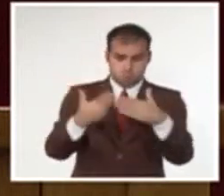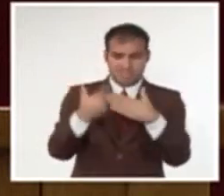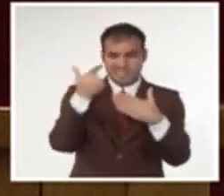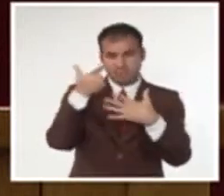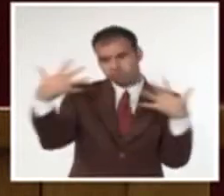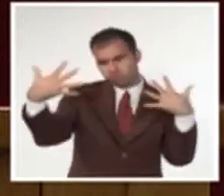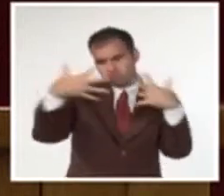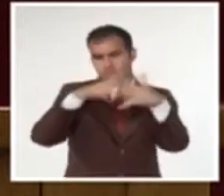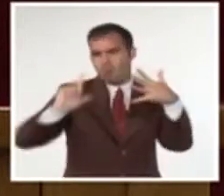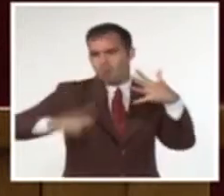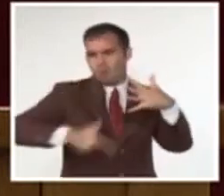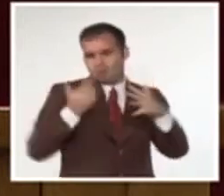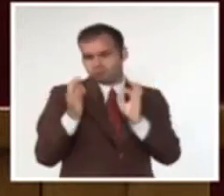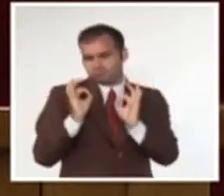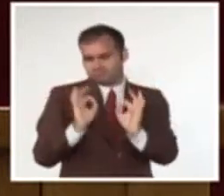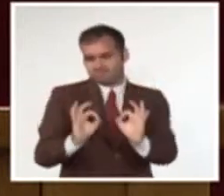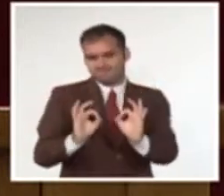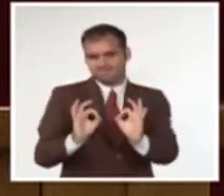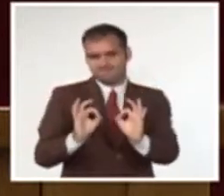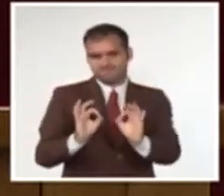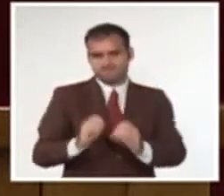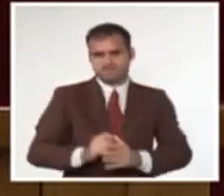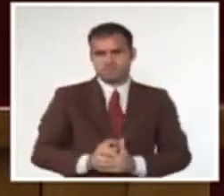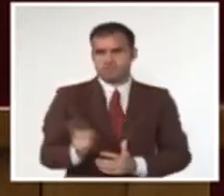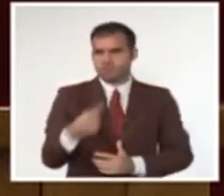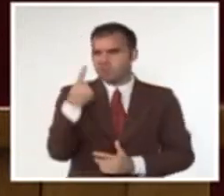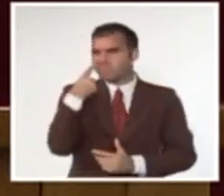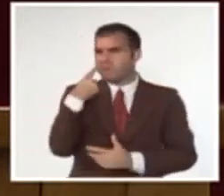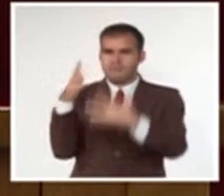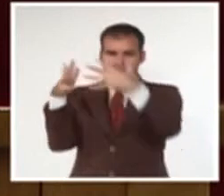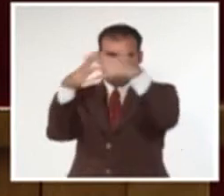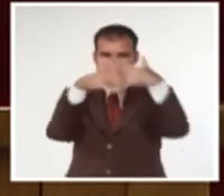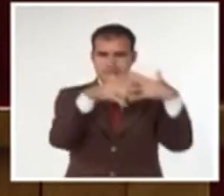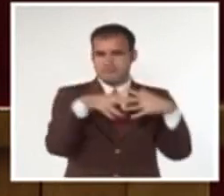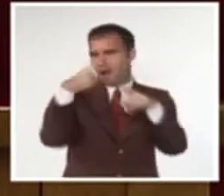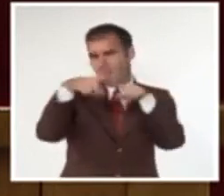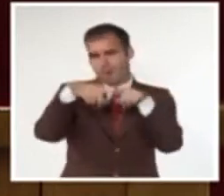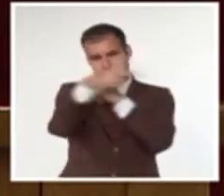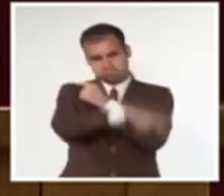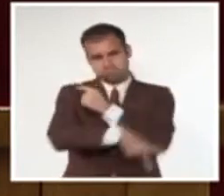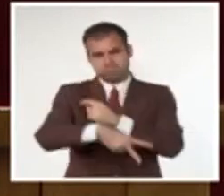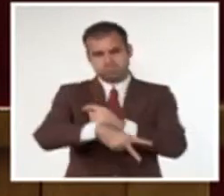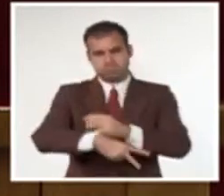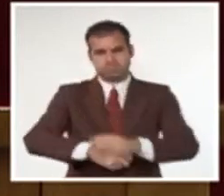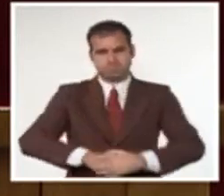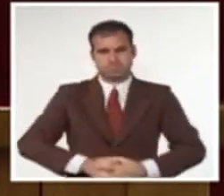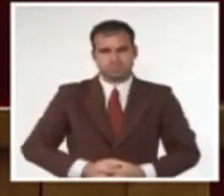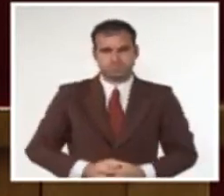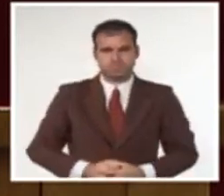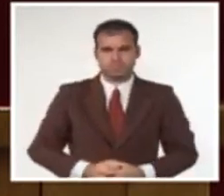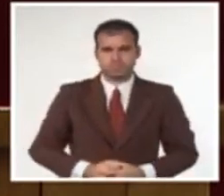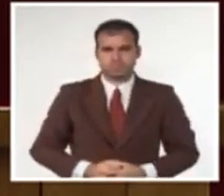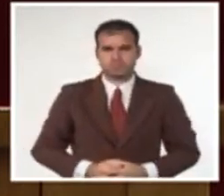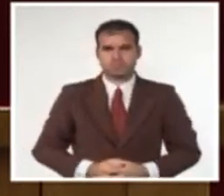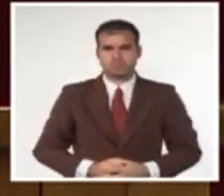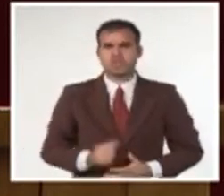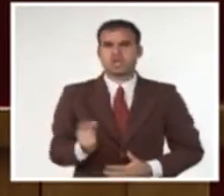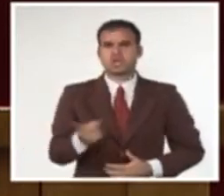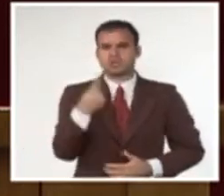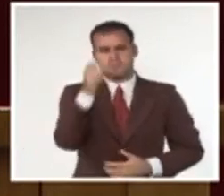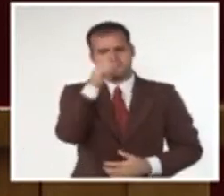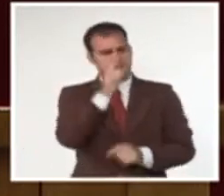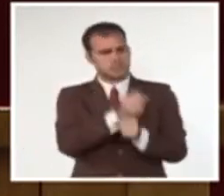culturales entrañables que nos acercan a otros pueblos de un modo especial. Continuaremos trabajando